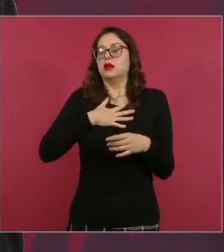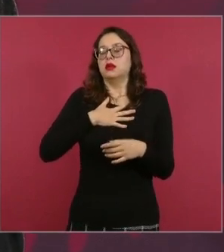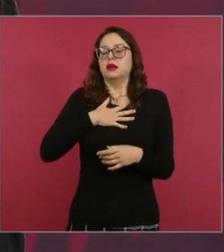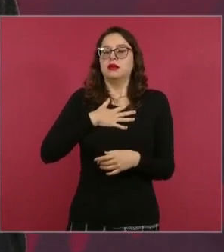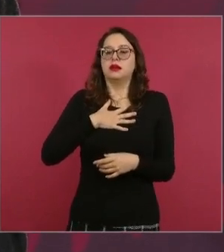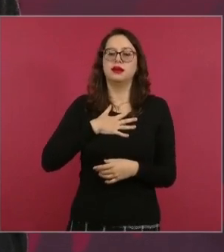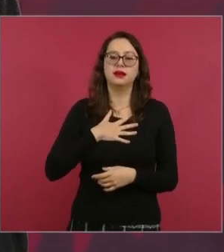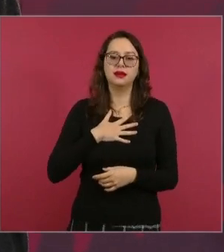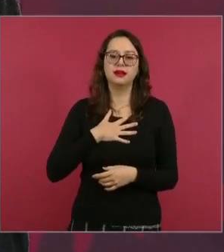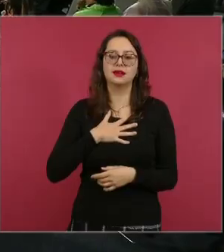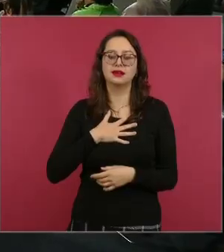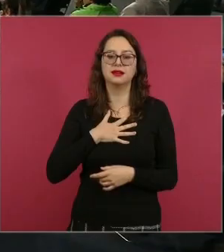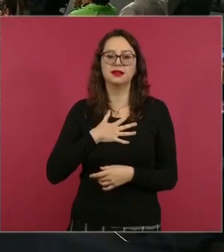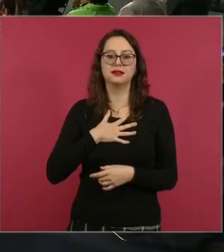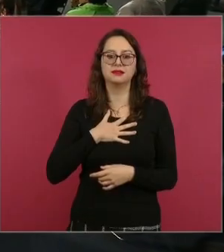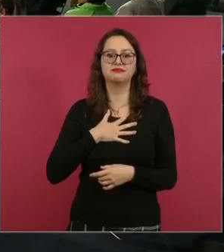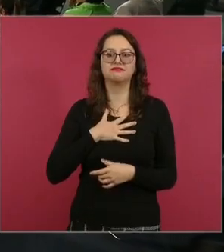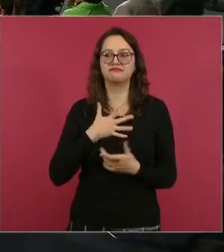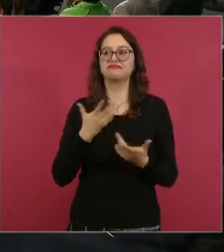adelante